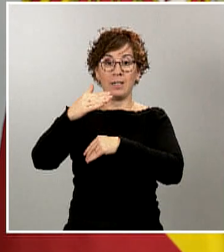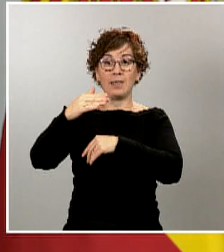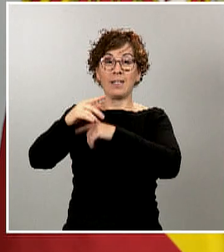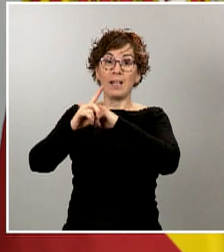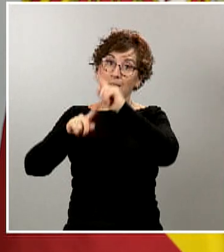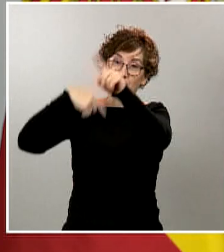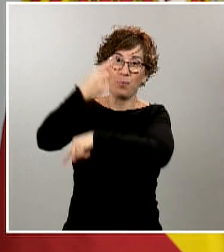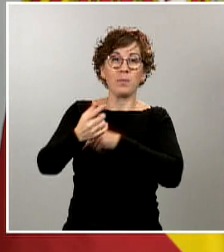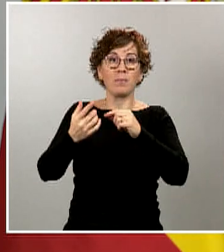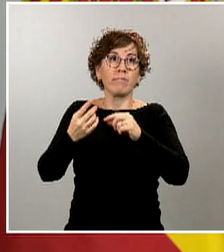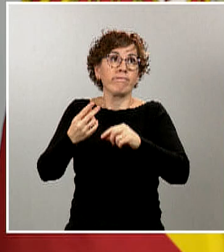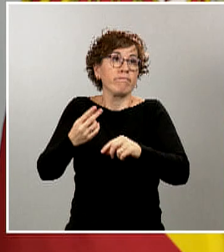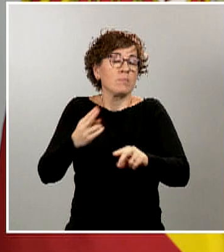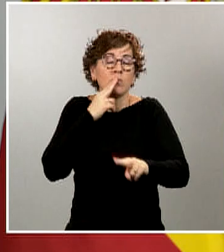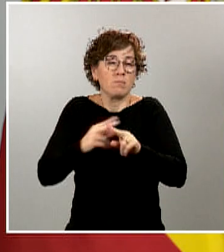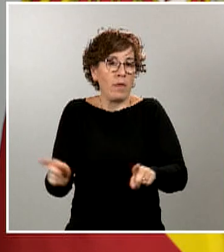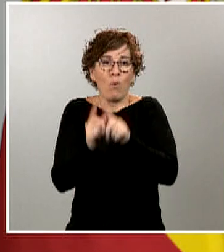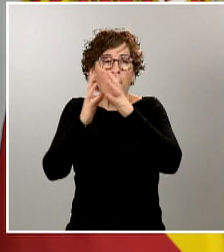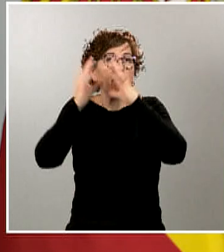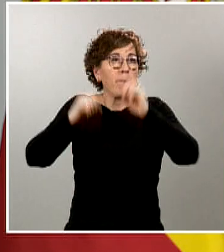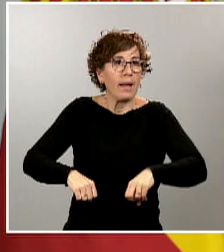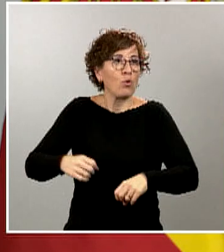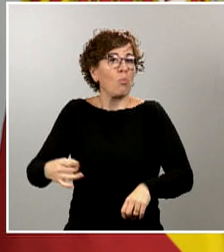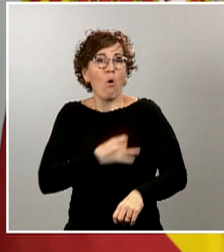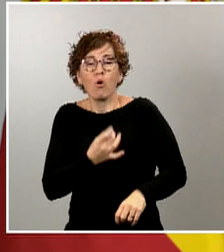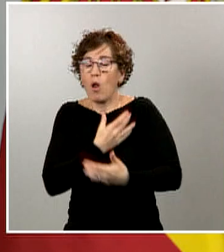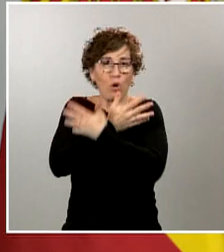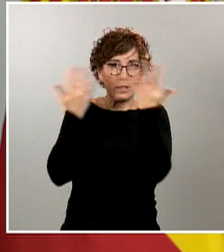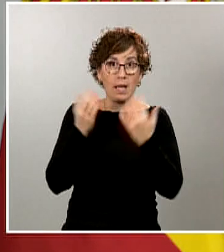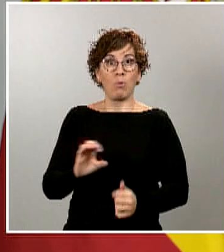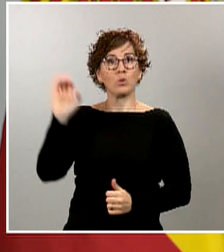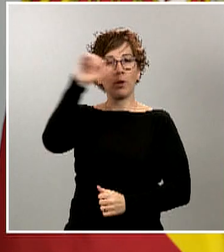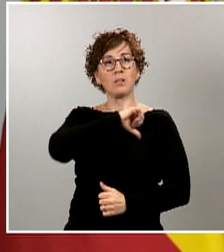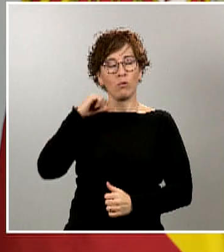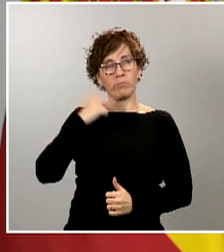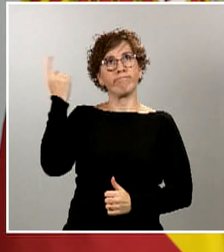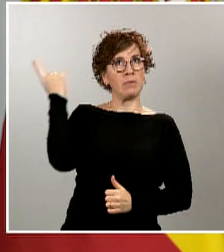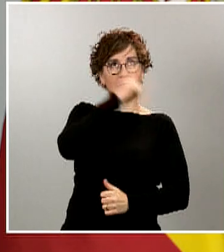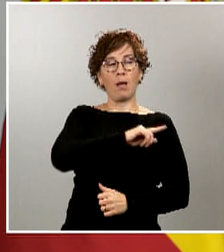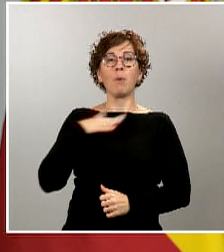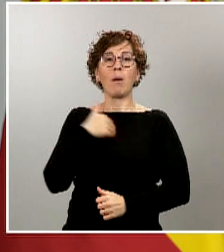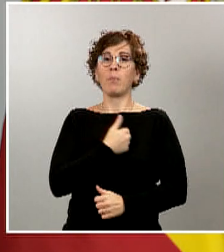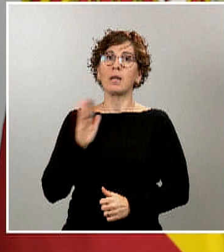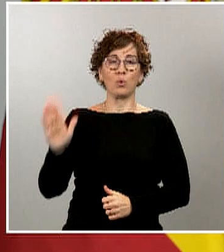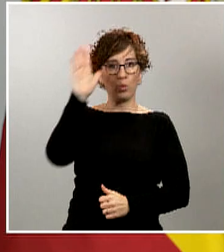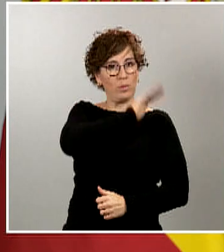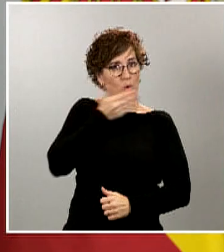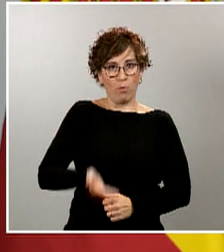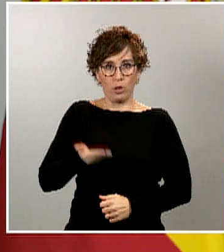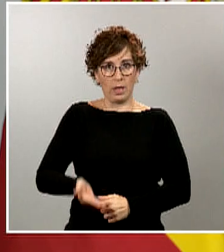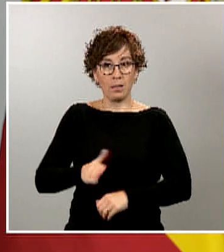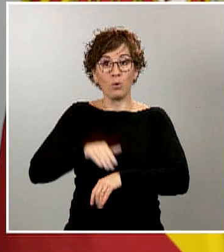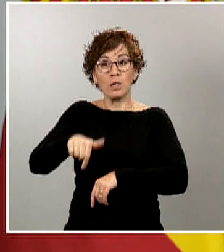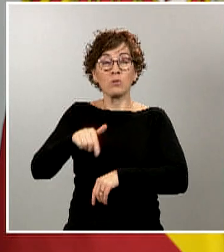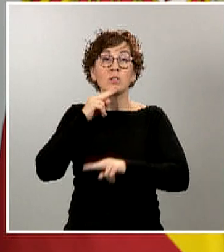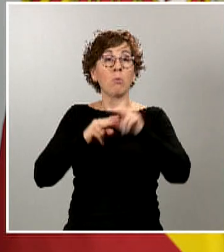como se llamen, ahí las comunidades autónomas tienen que hacer y jugar un papel muy importante, porque este no es un problema de unos solos, es